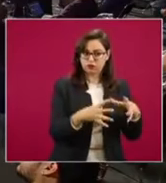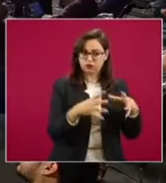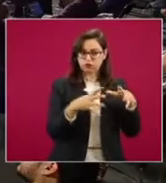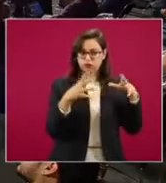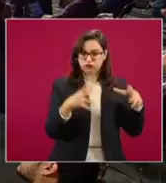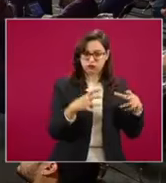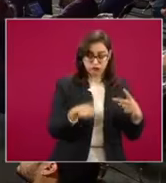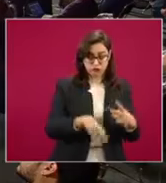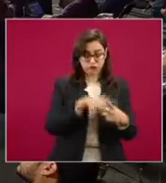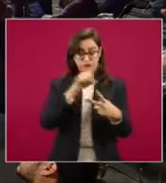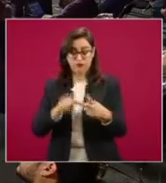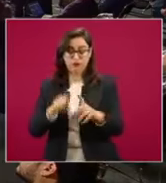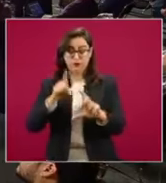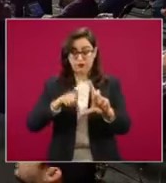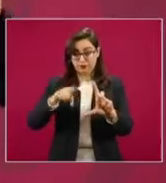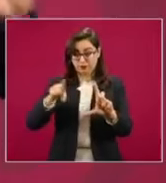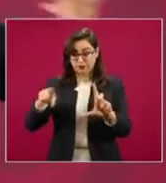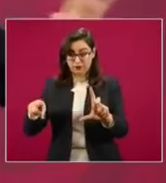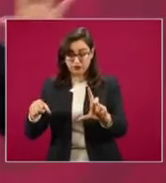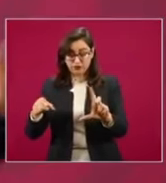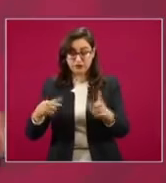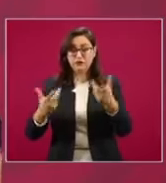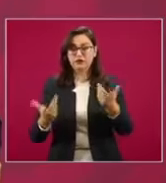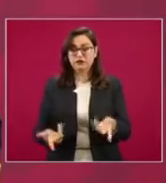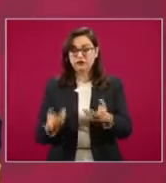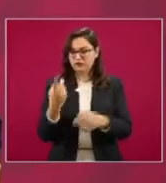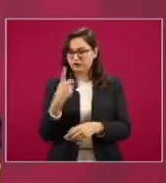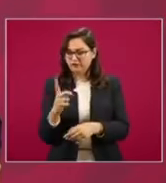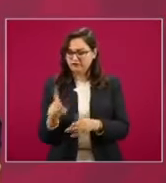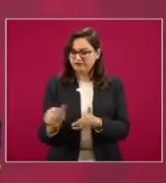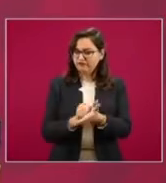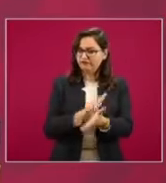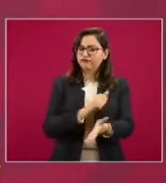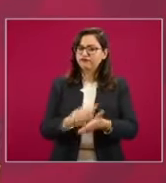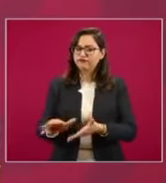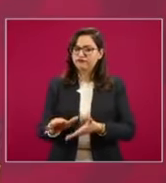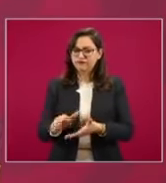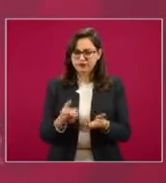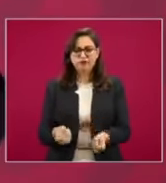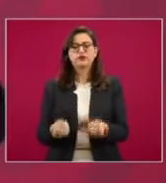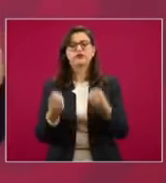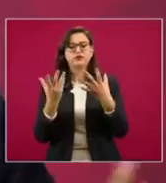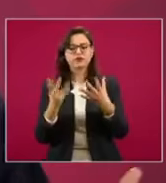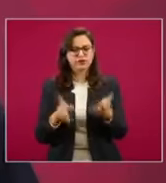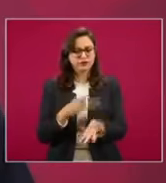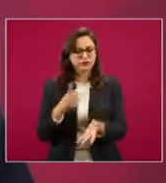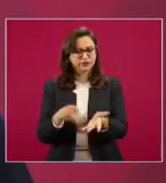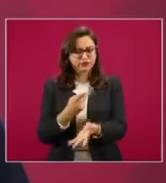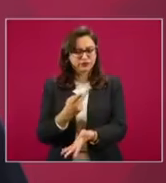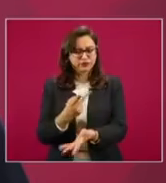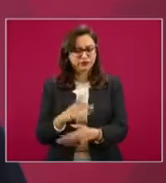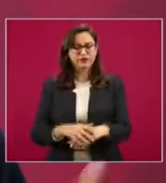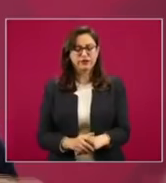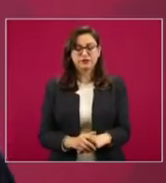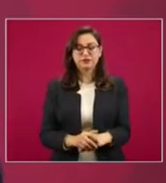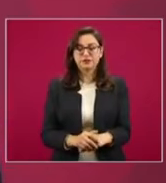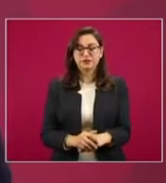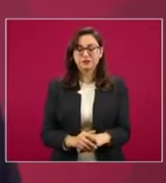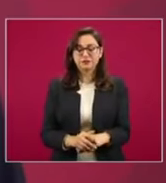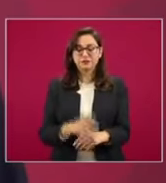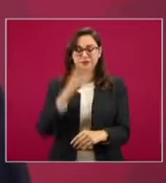esencia nuestra propuesta sea el por qué lo hacemos por qué una empresa no va a